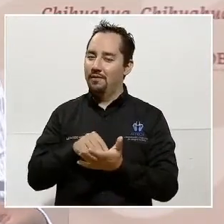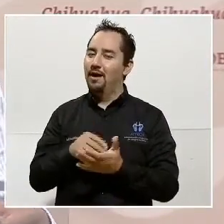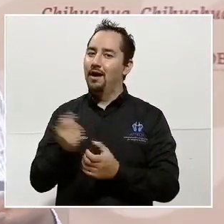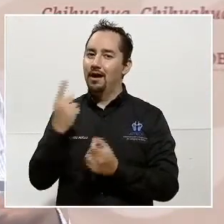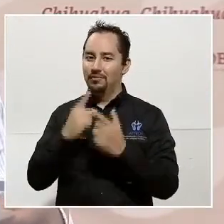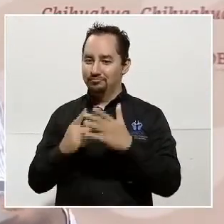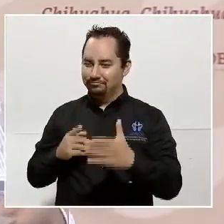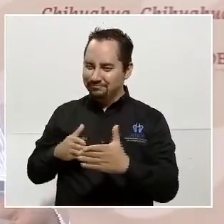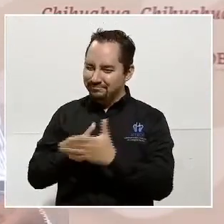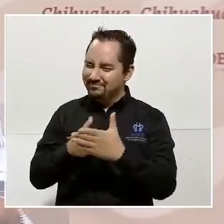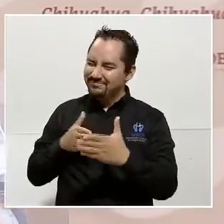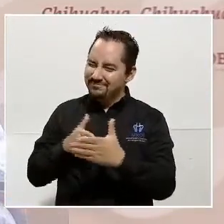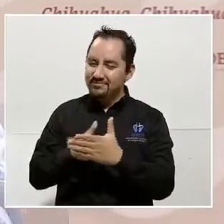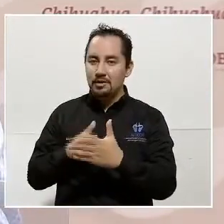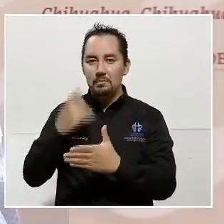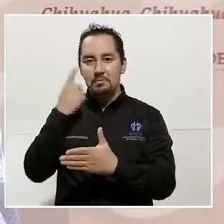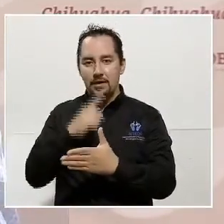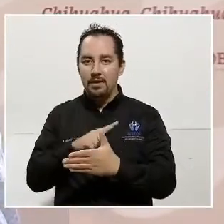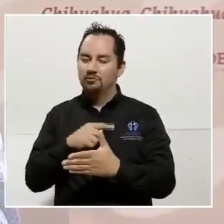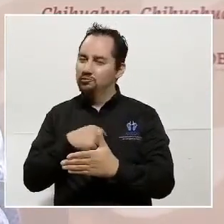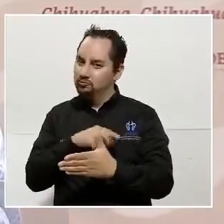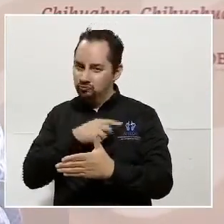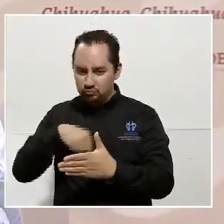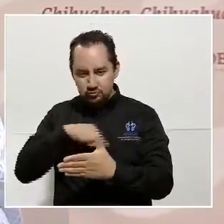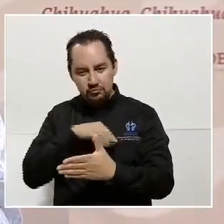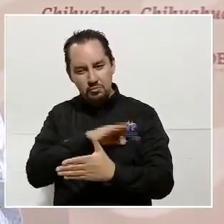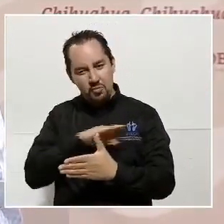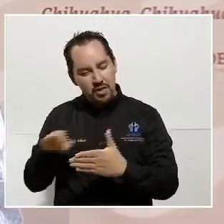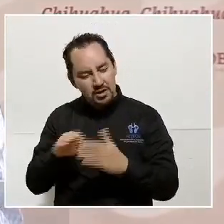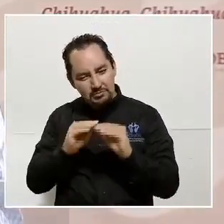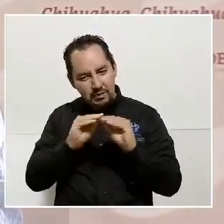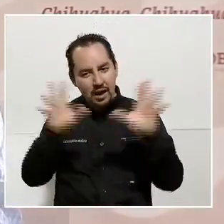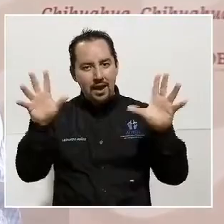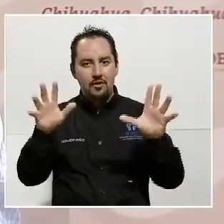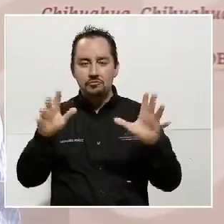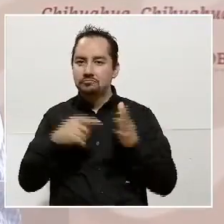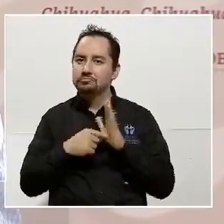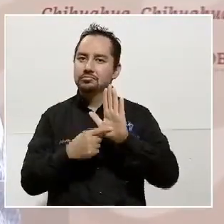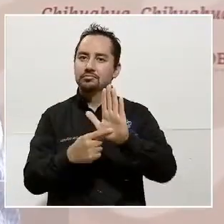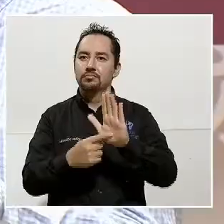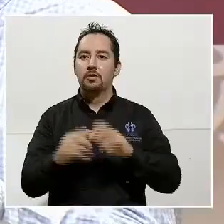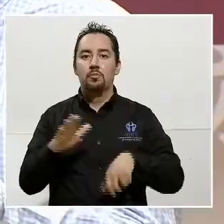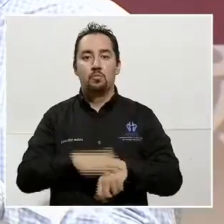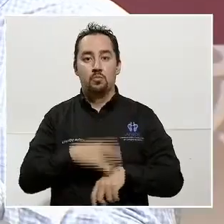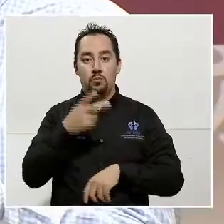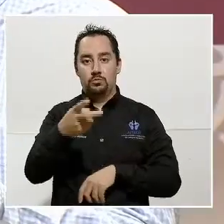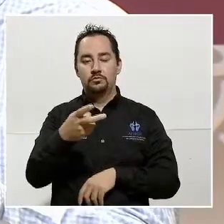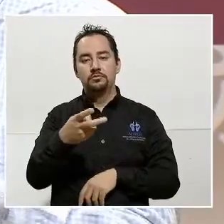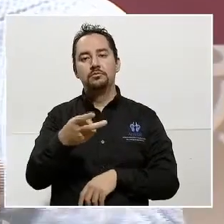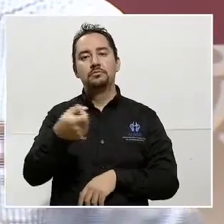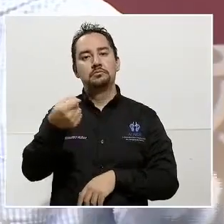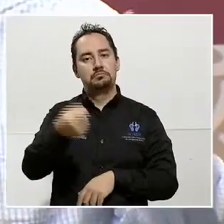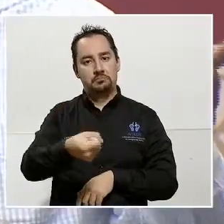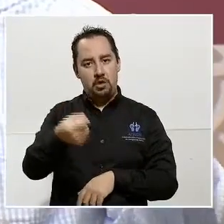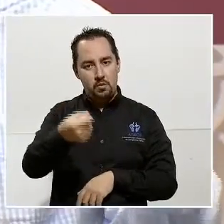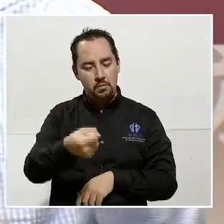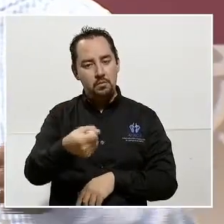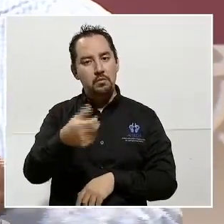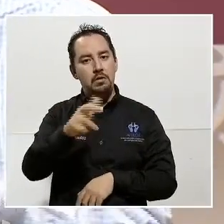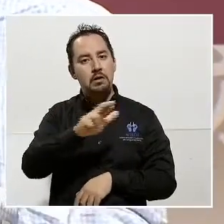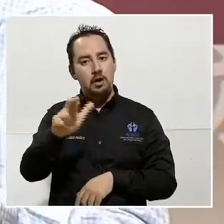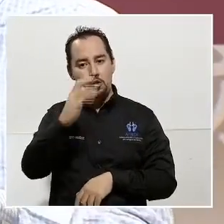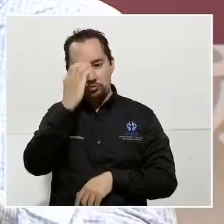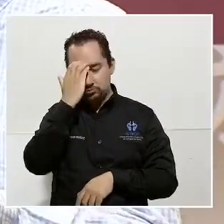importantes para nuestra tarea. Es por eso que saludamos y reconocemos el compromiso